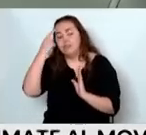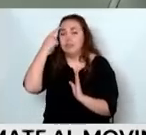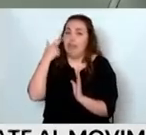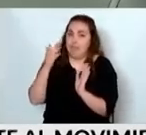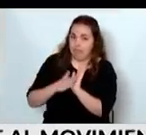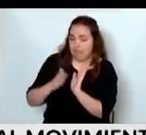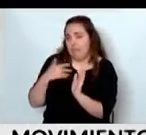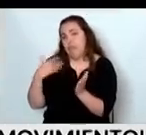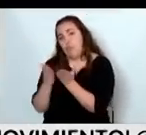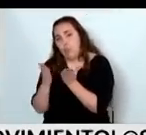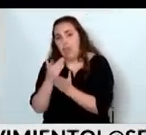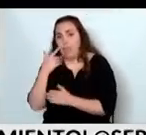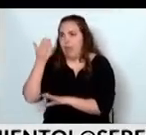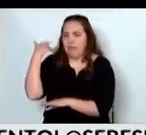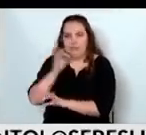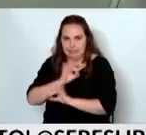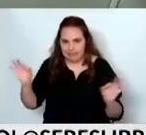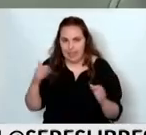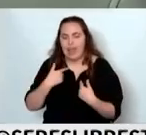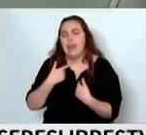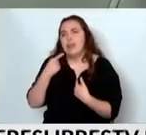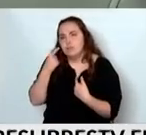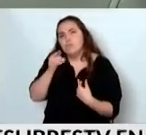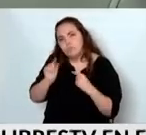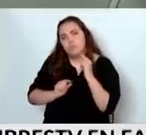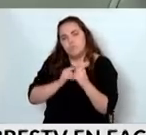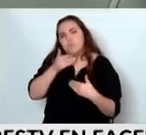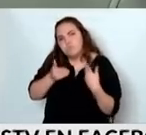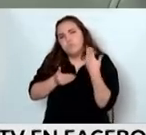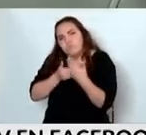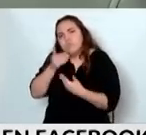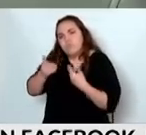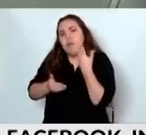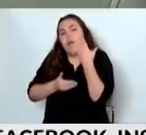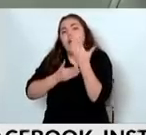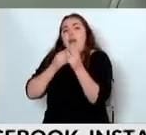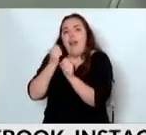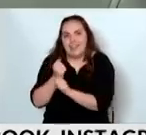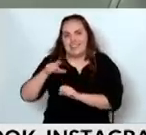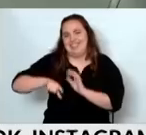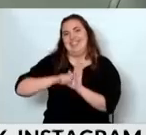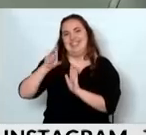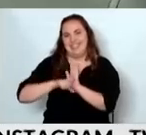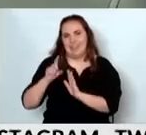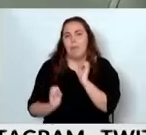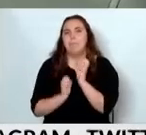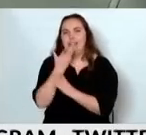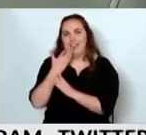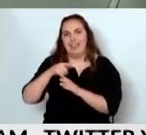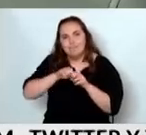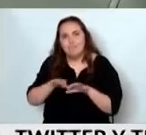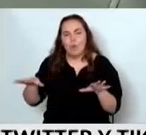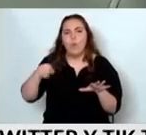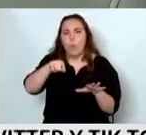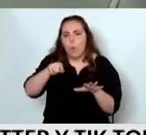poder estudiar. Bueno, no había estudiado nunca nada. Y fue como el proceso que me fue llevando hasta que ahora abrí el Instagram, que siento que con cada